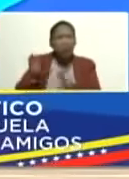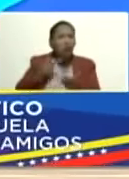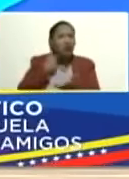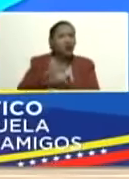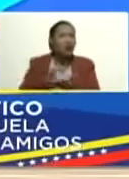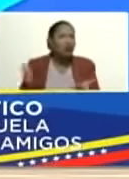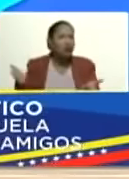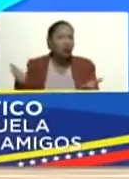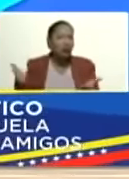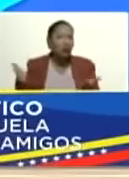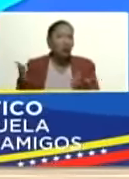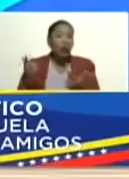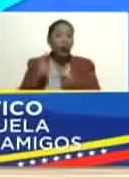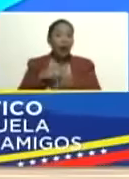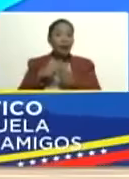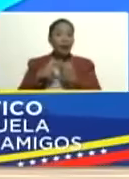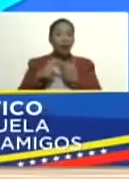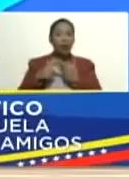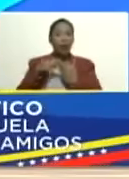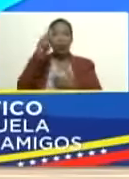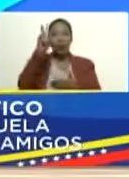Y a partir del